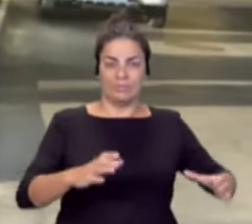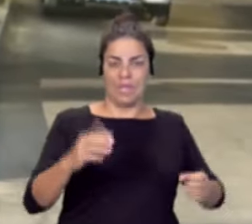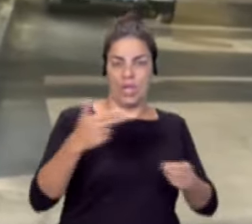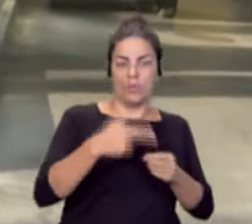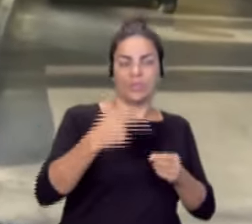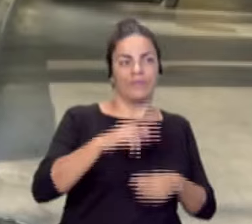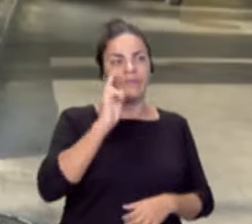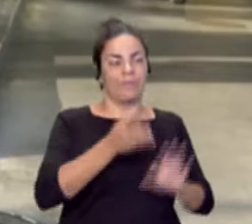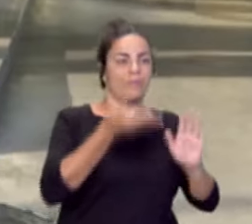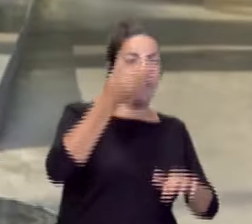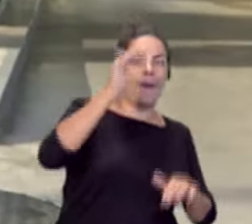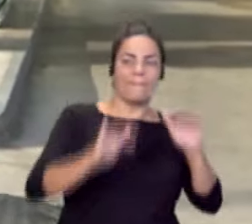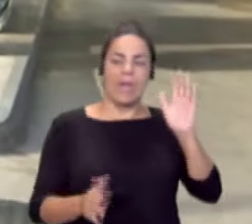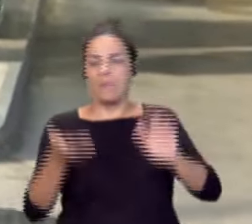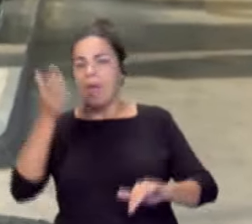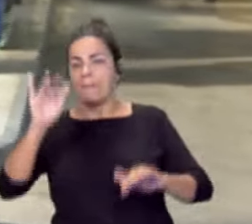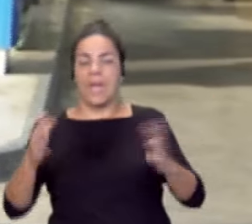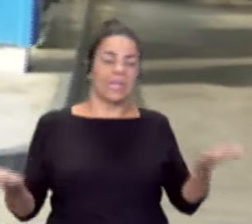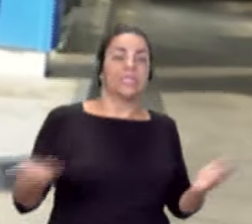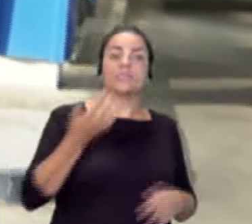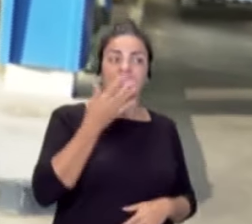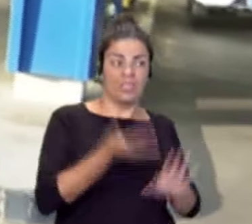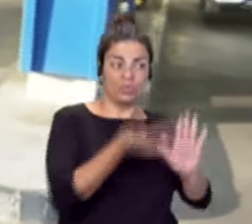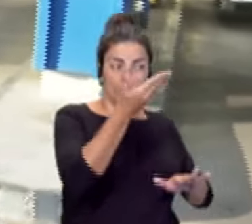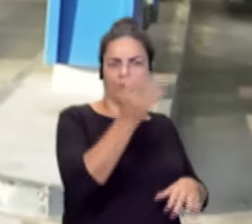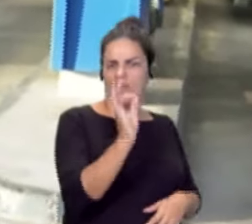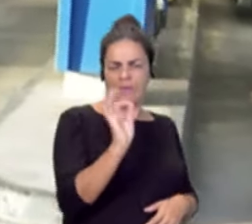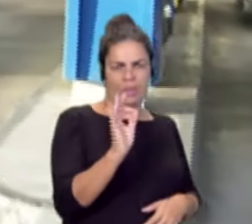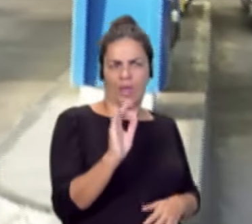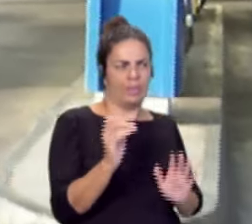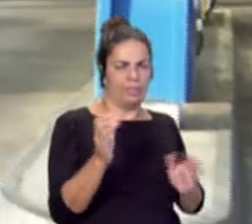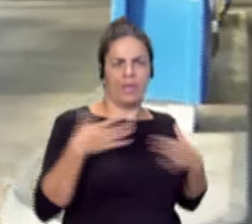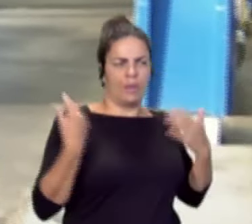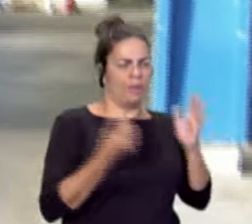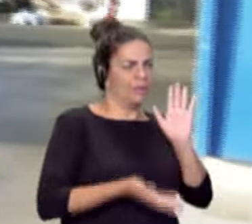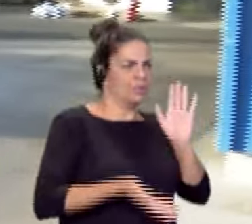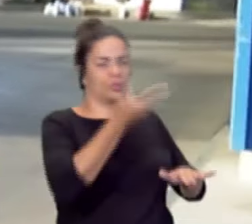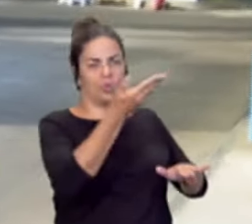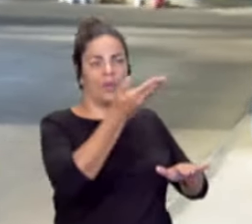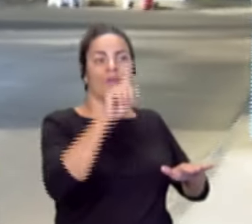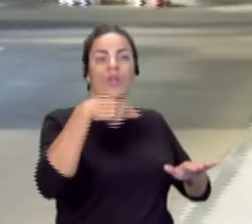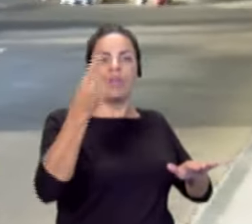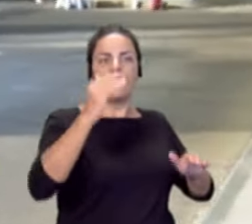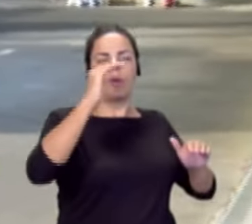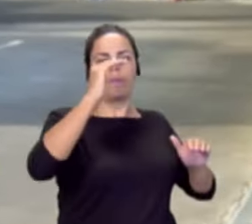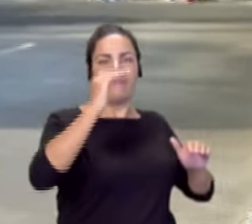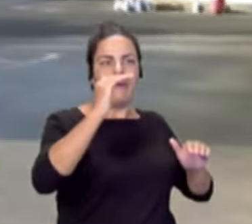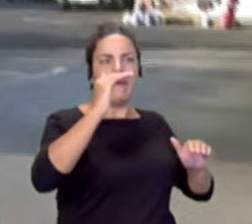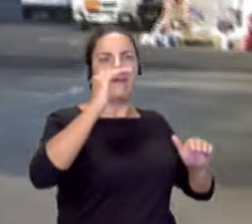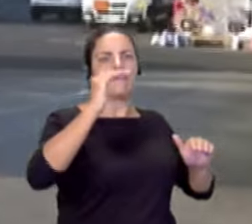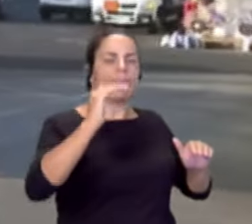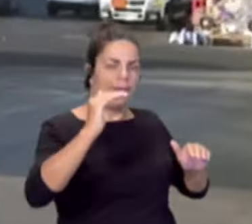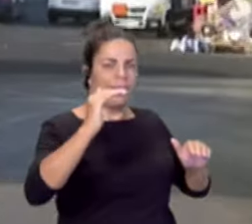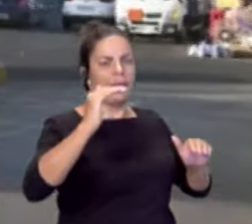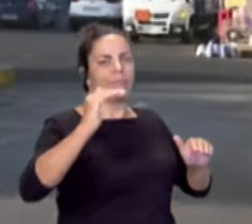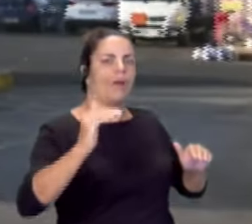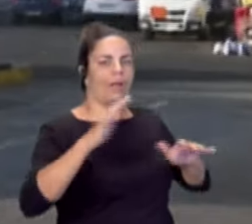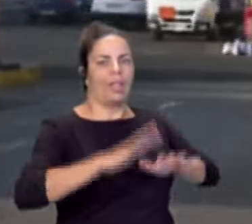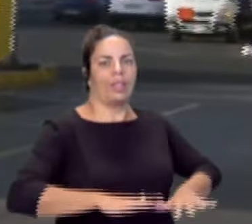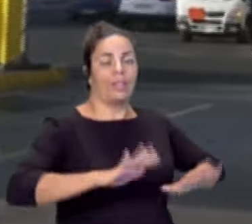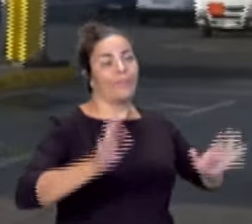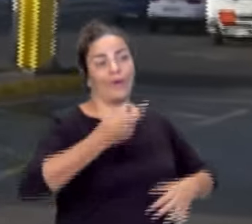bajado. Cuando sube, efectivamente, tiene razón, sube sobre la marcha, pero luego bajar ya baja por cuentagotas, como digo yo. Pero no depende de